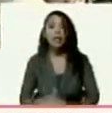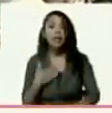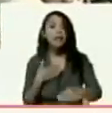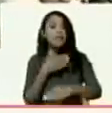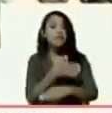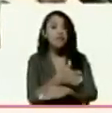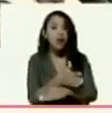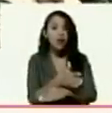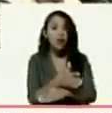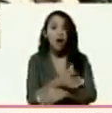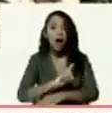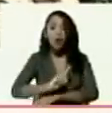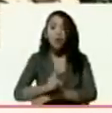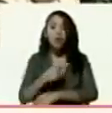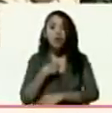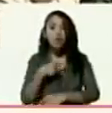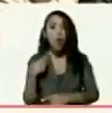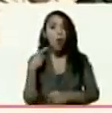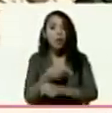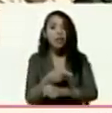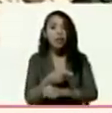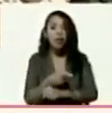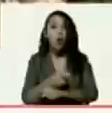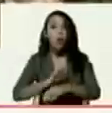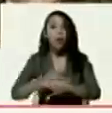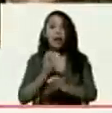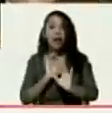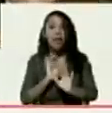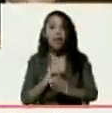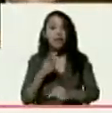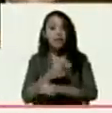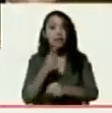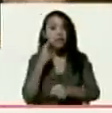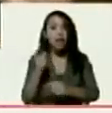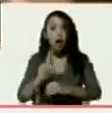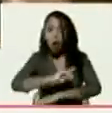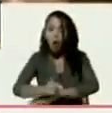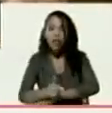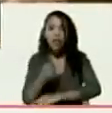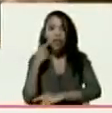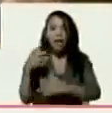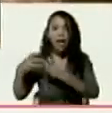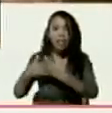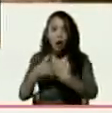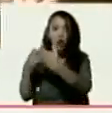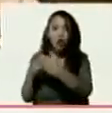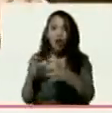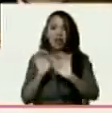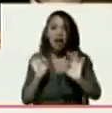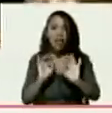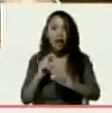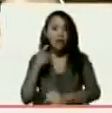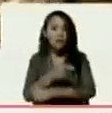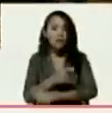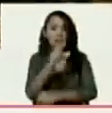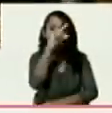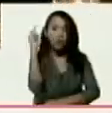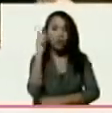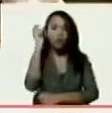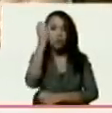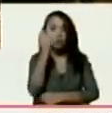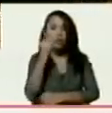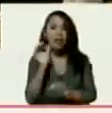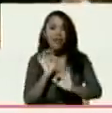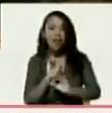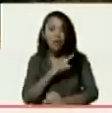su obligación, porque nosotros no le cumplimos órdenes a Estados Unidos. Estados Unidos no le da órdenes a los diputados del PSUV, del PPT, o a los diputados